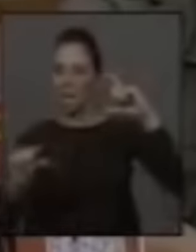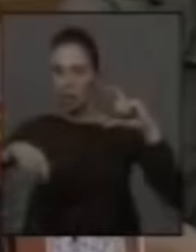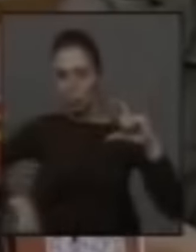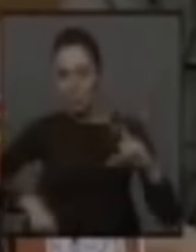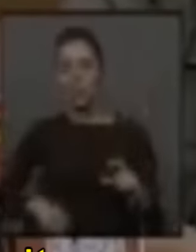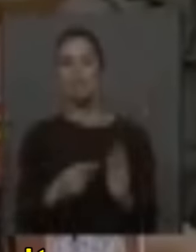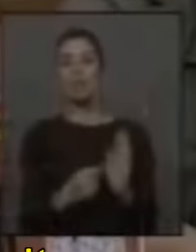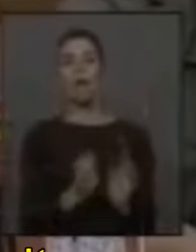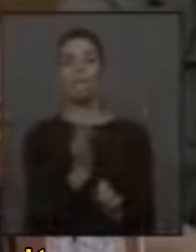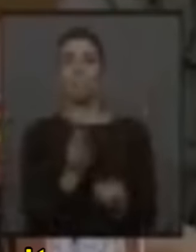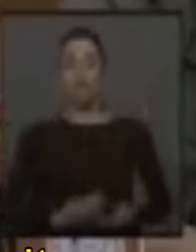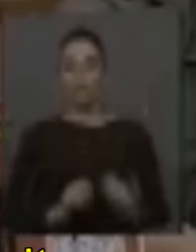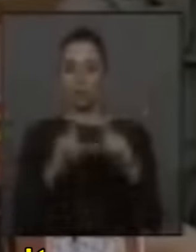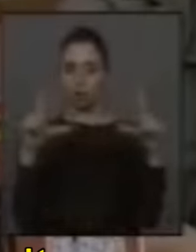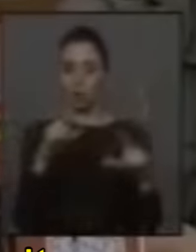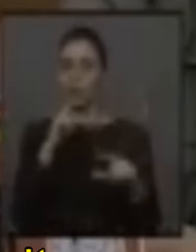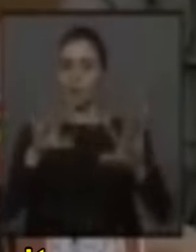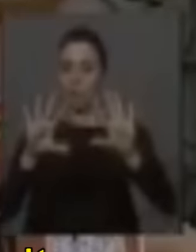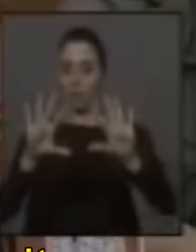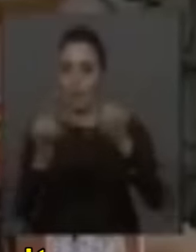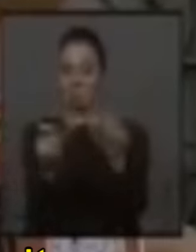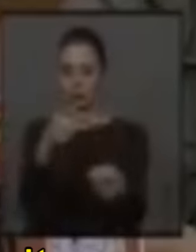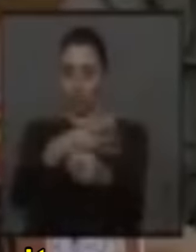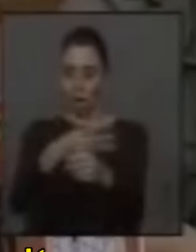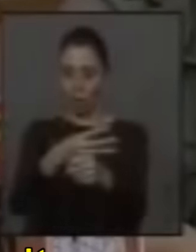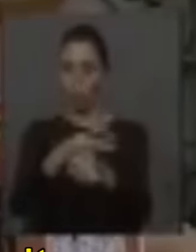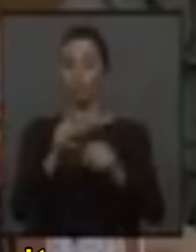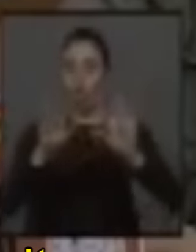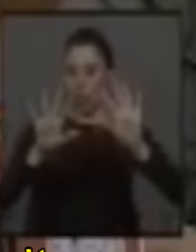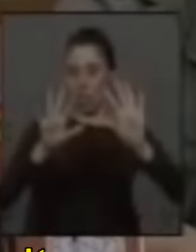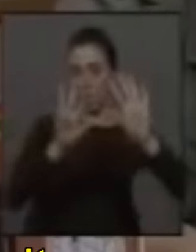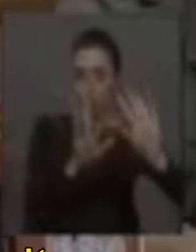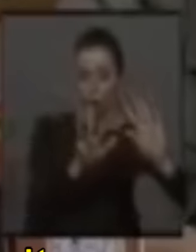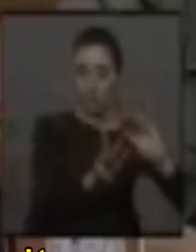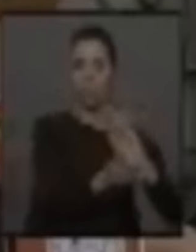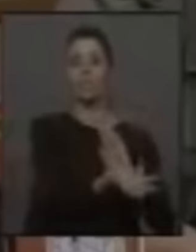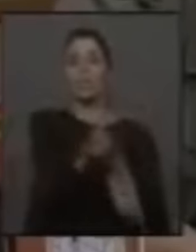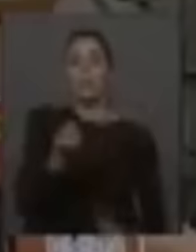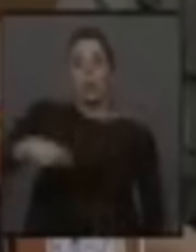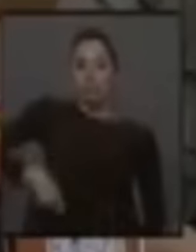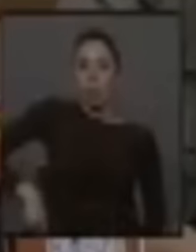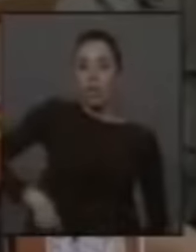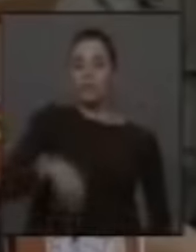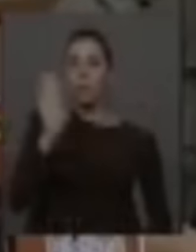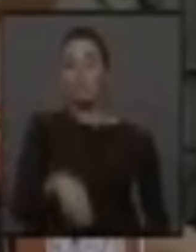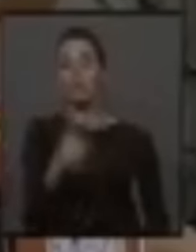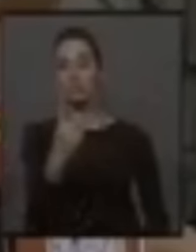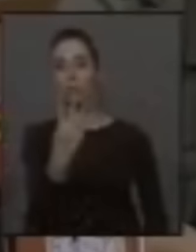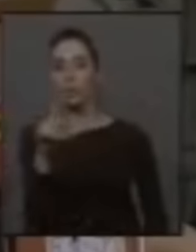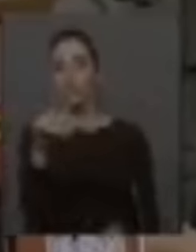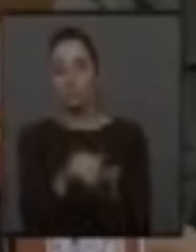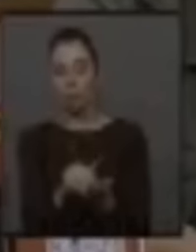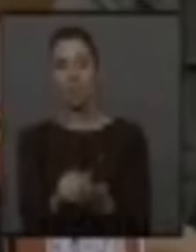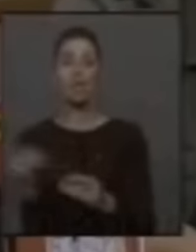datos de la Fundación Sol dicen que 9 de cada 10 adultos retiran menos de 147 mil pesos. En ese marco de protección, la demanda